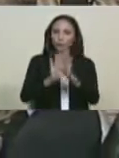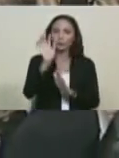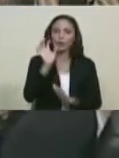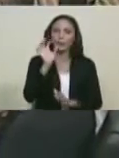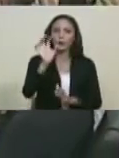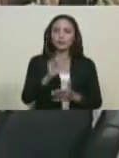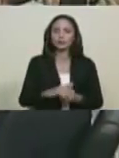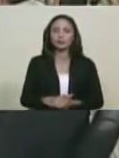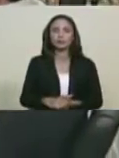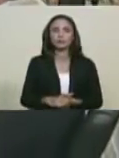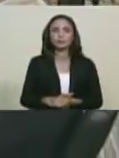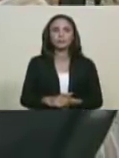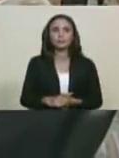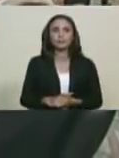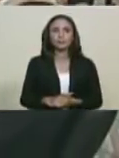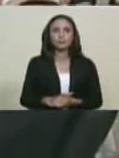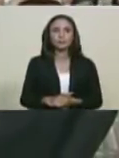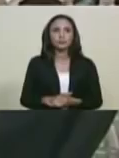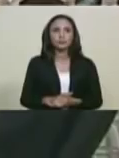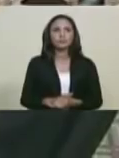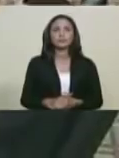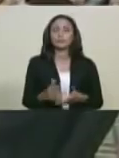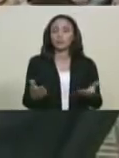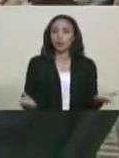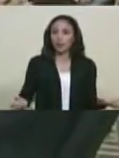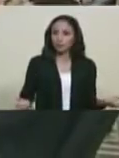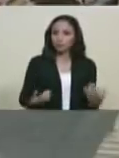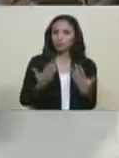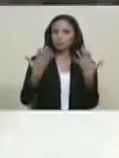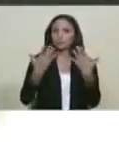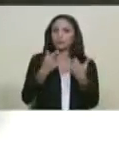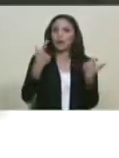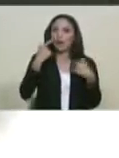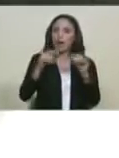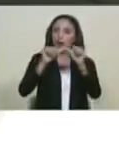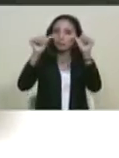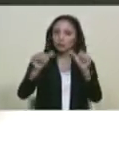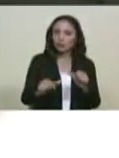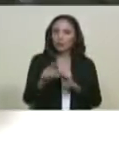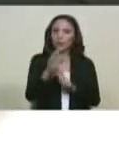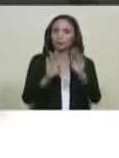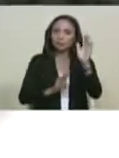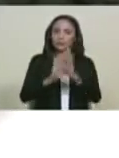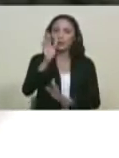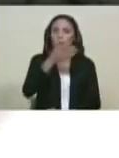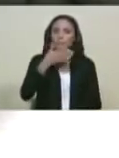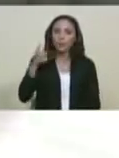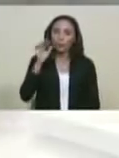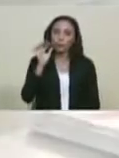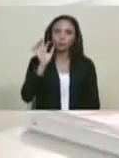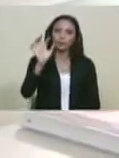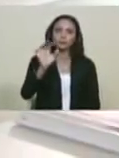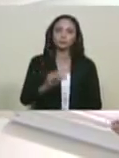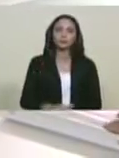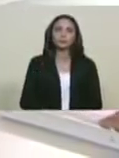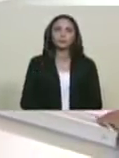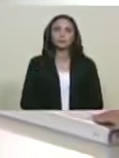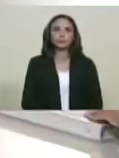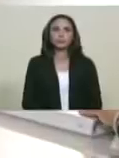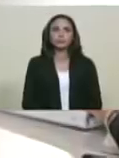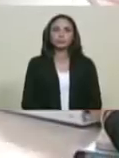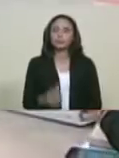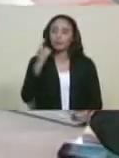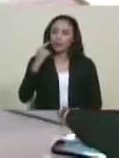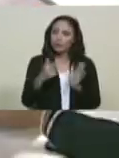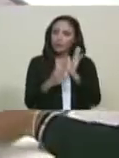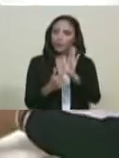crecimiento y prosperidad nos dará una nueva situación nos hará avanzar así va a